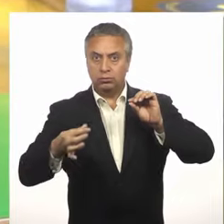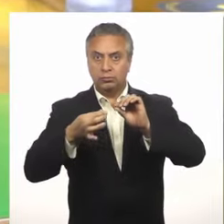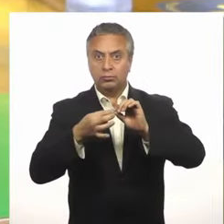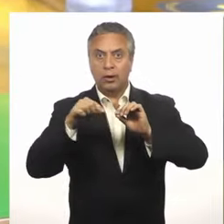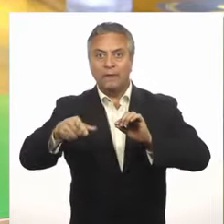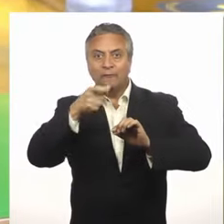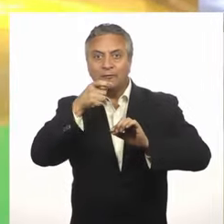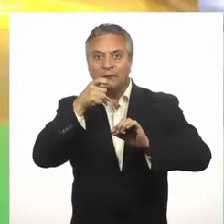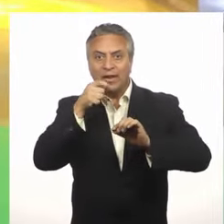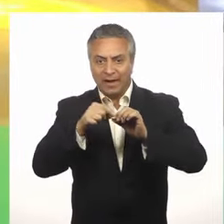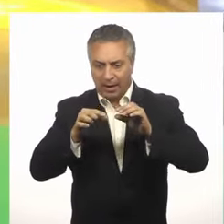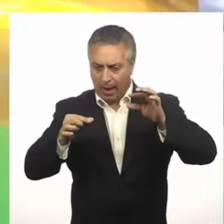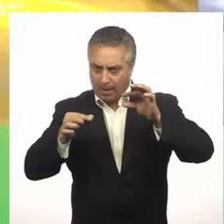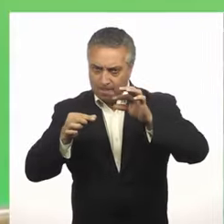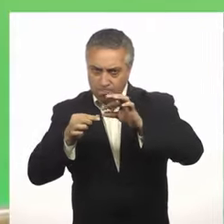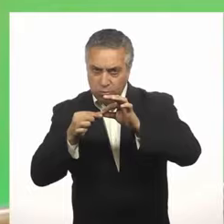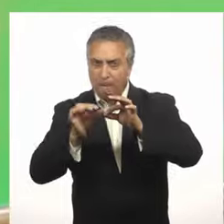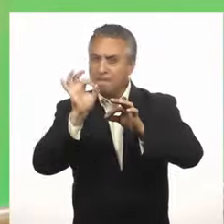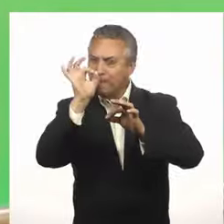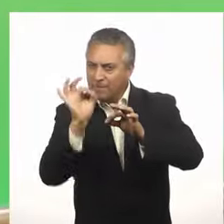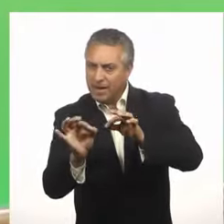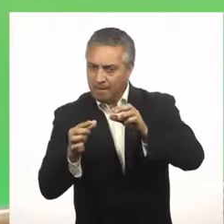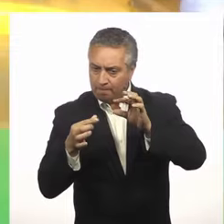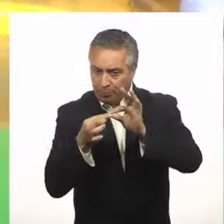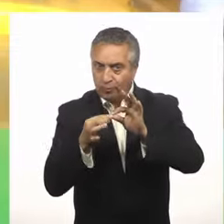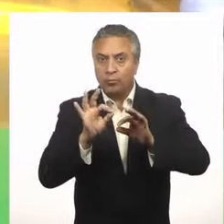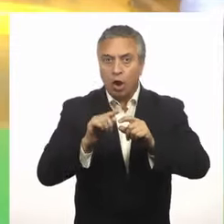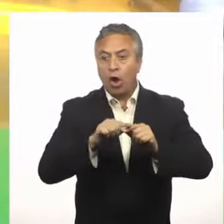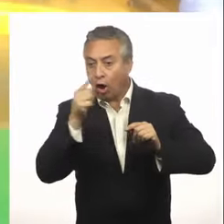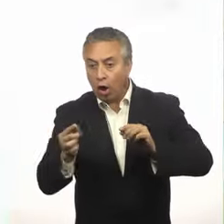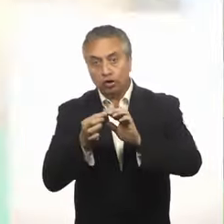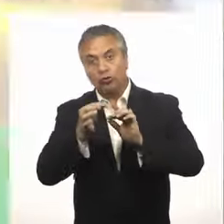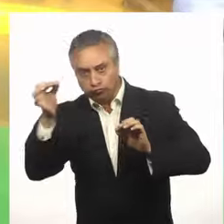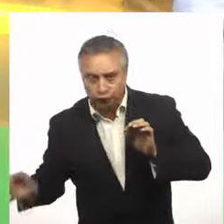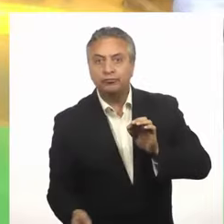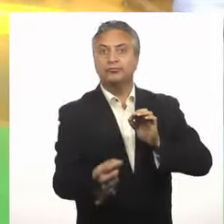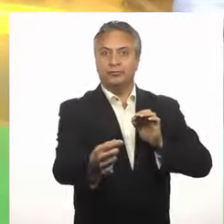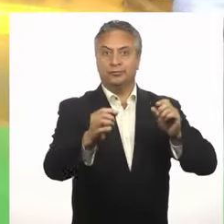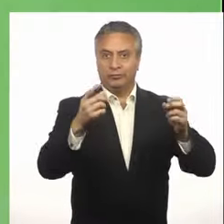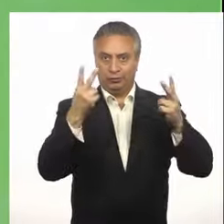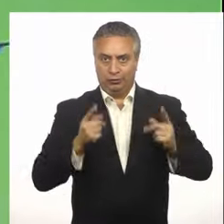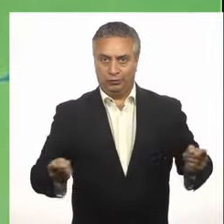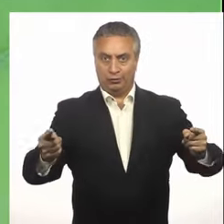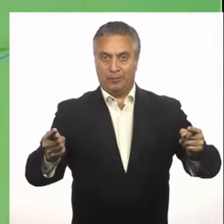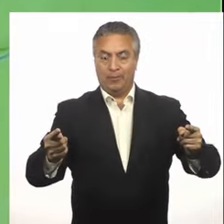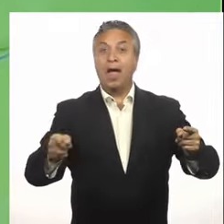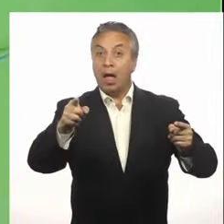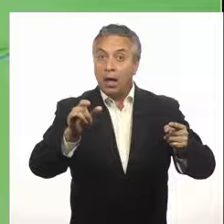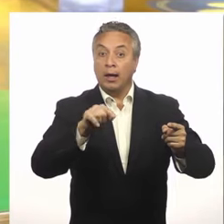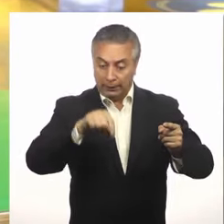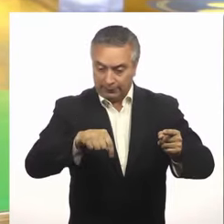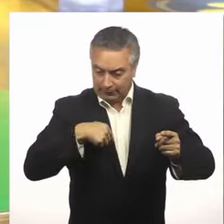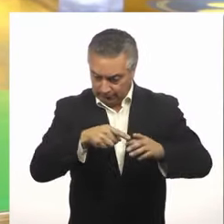poder, dejarlo bien amarrado y por el otro sacar el otro cable. Luego de eso, en nuestro